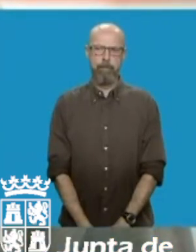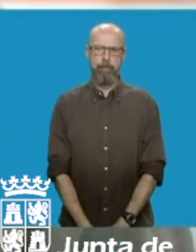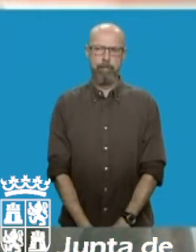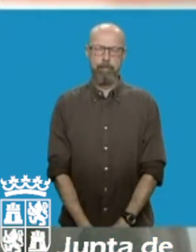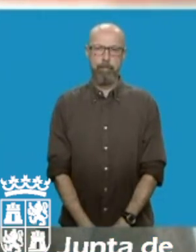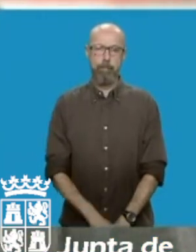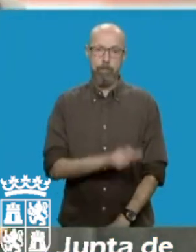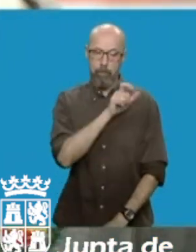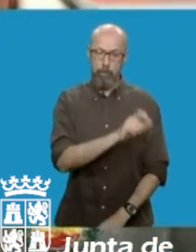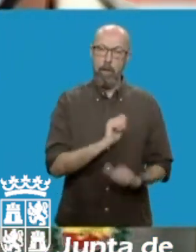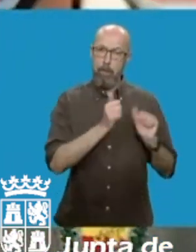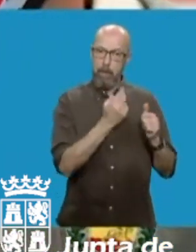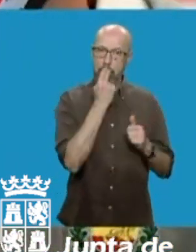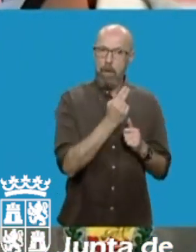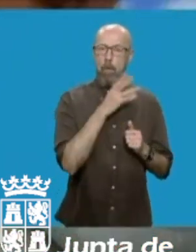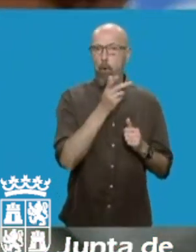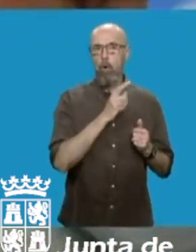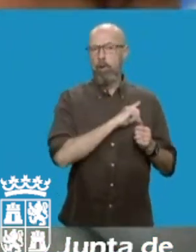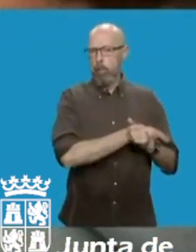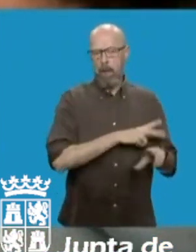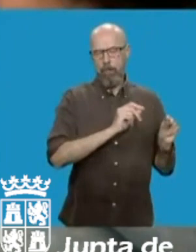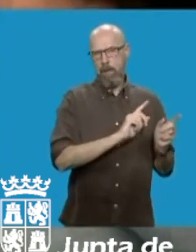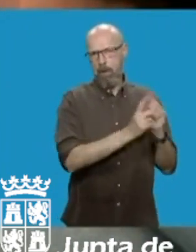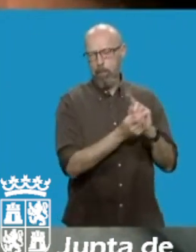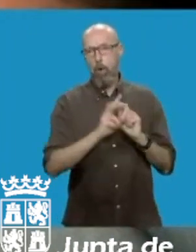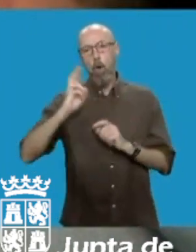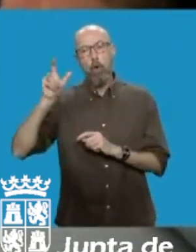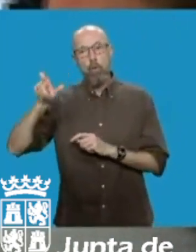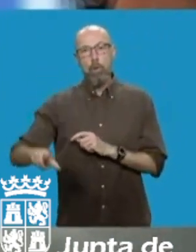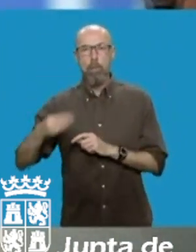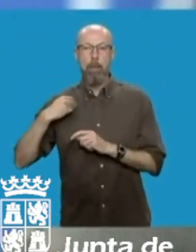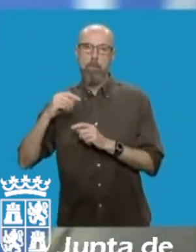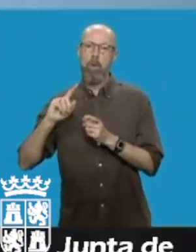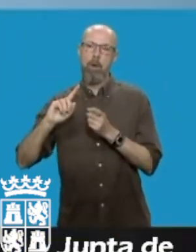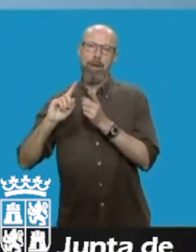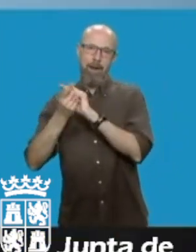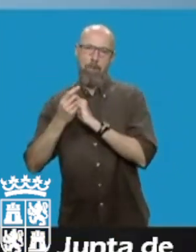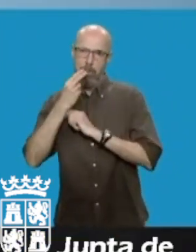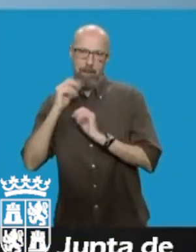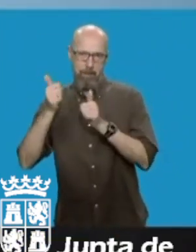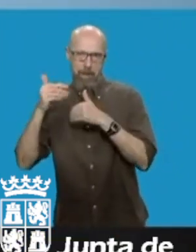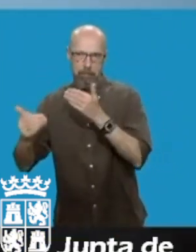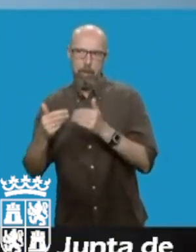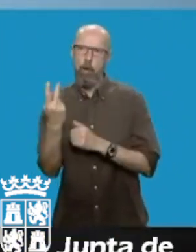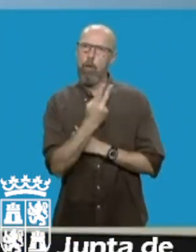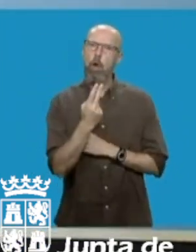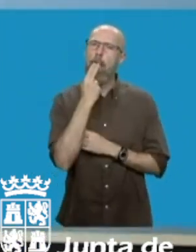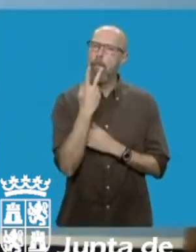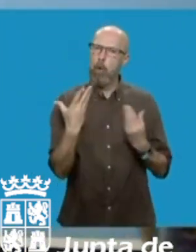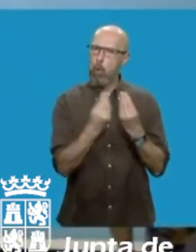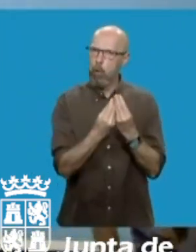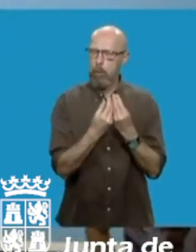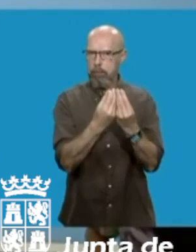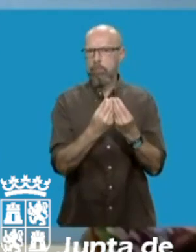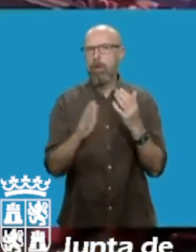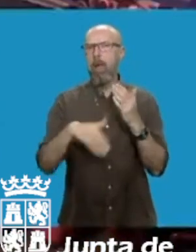Uno llegó al arbitraje tras colgar las botas y el otro cambió el bombo por el silbato. Se hicieron pareja arbitral y llegaron a la élite en